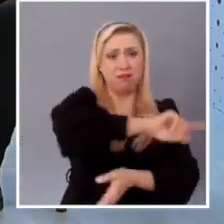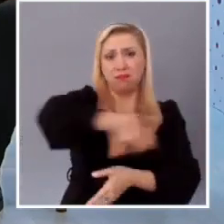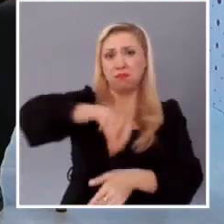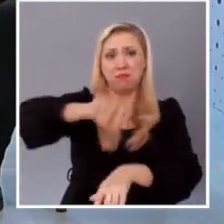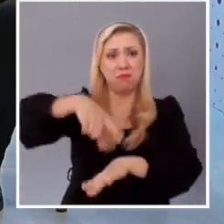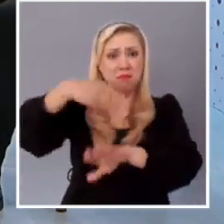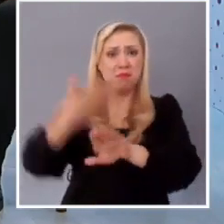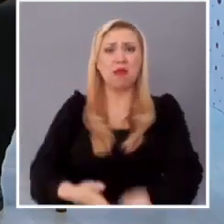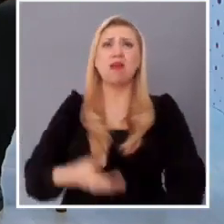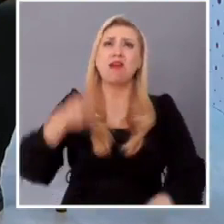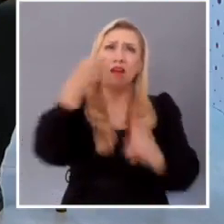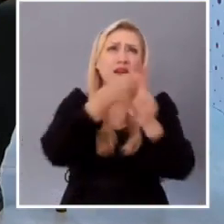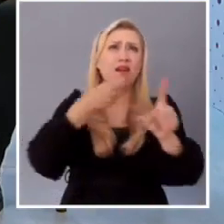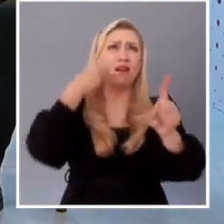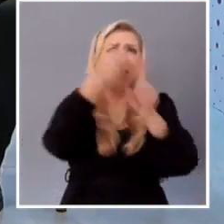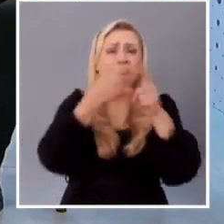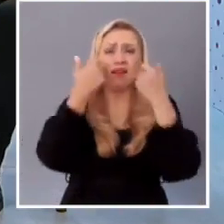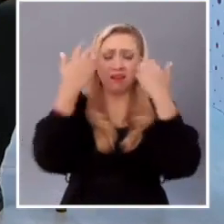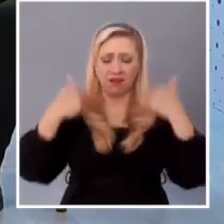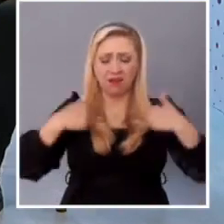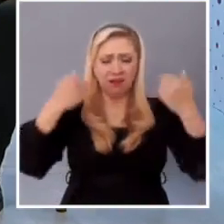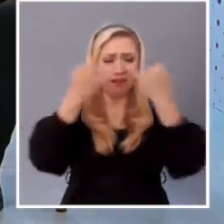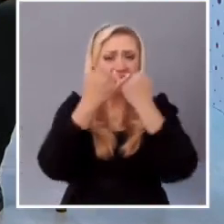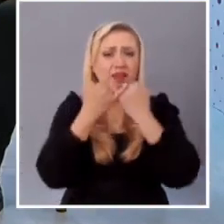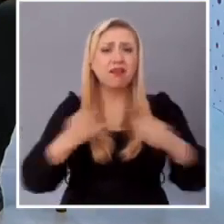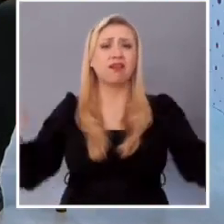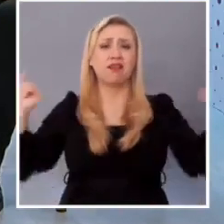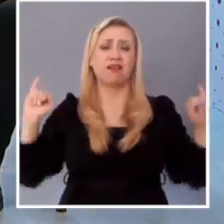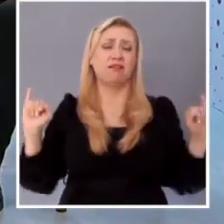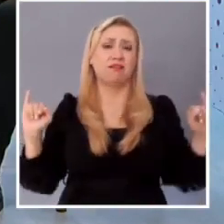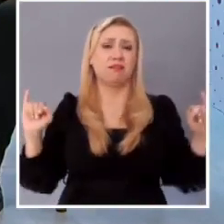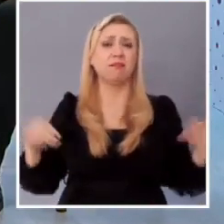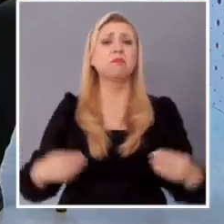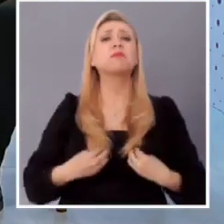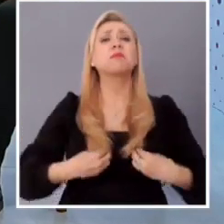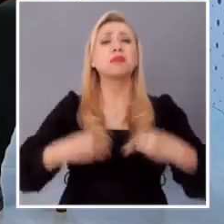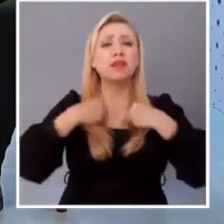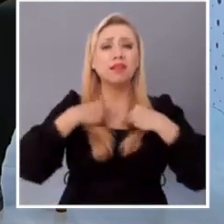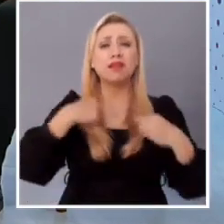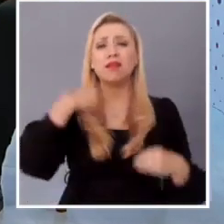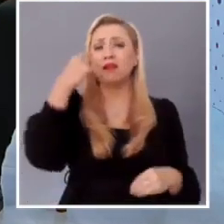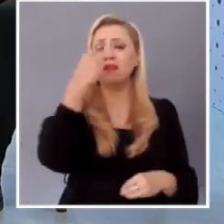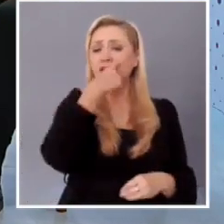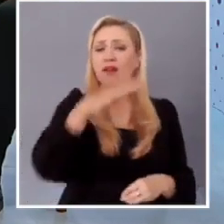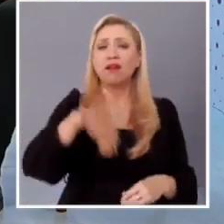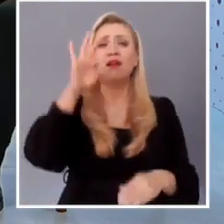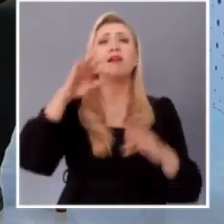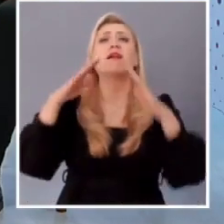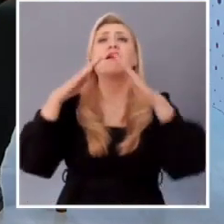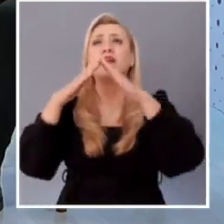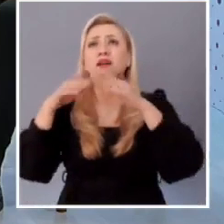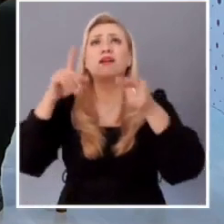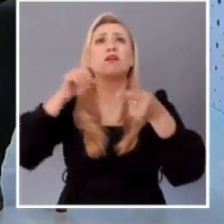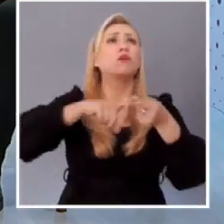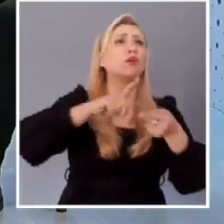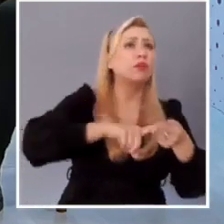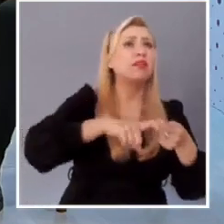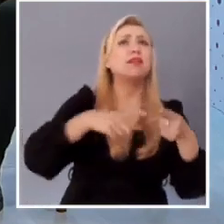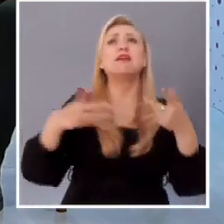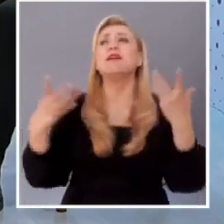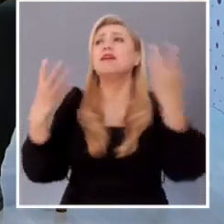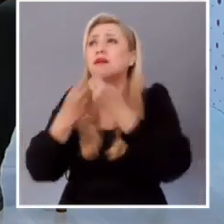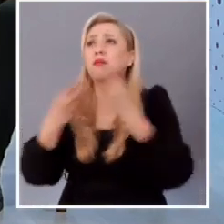una vida independiente, es decir, poder elegir dónde vivir, con quién, en dónde y no tener que estar en